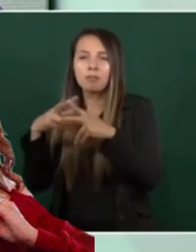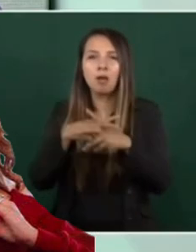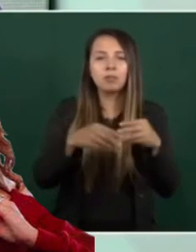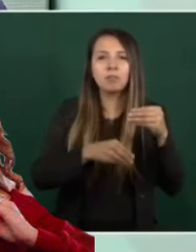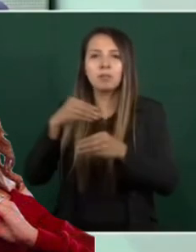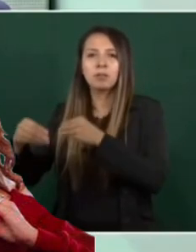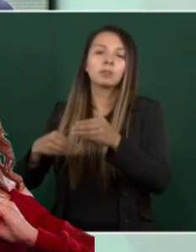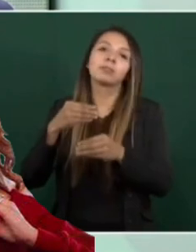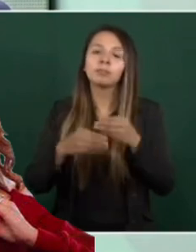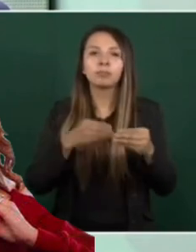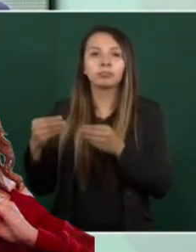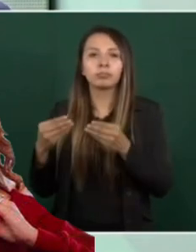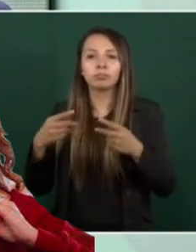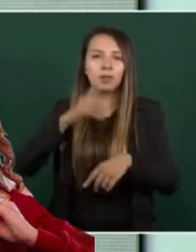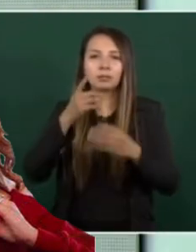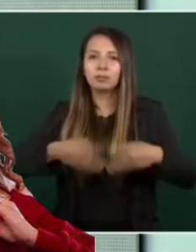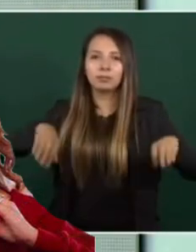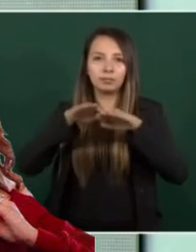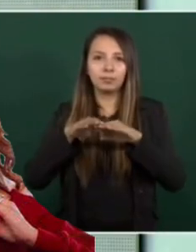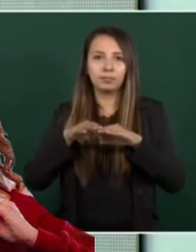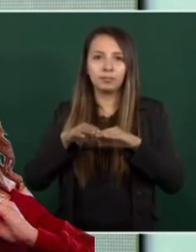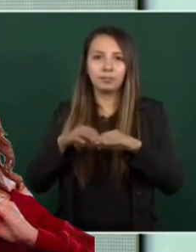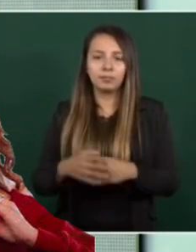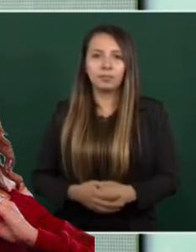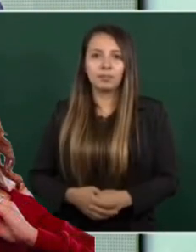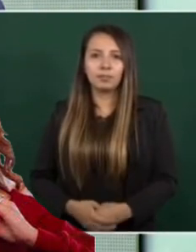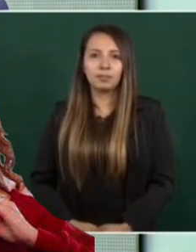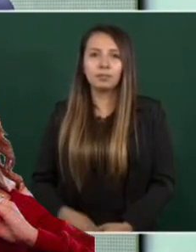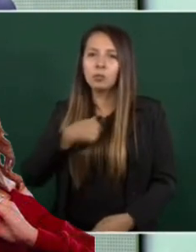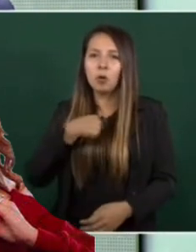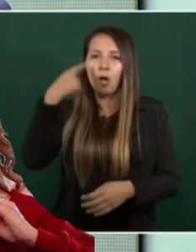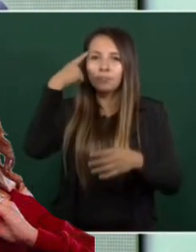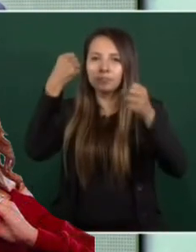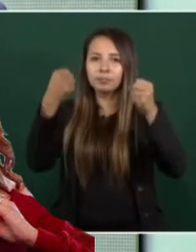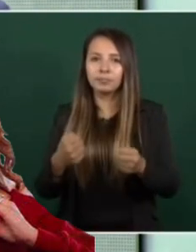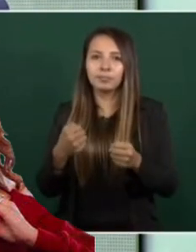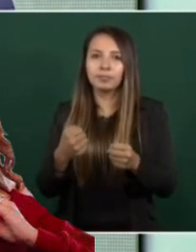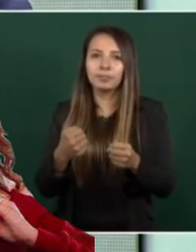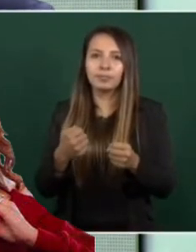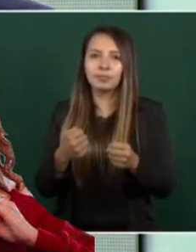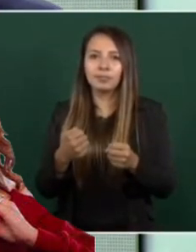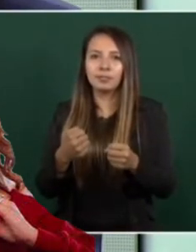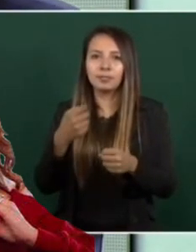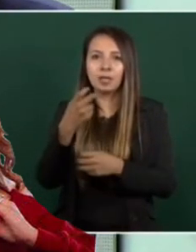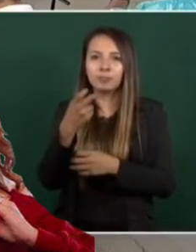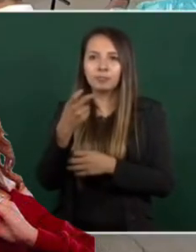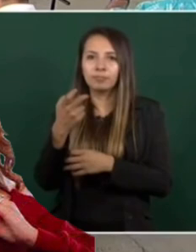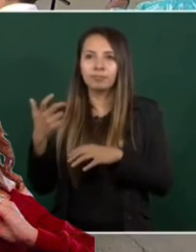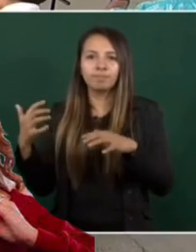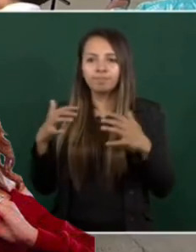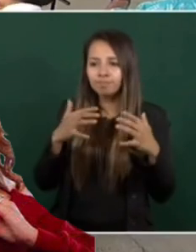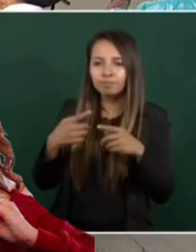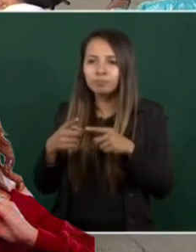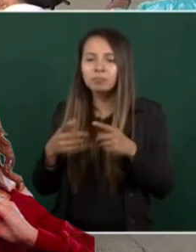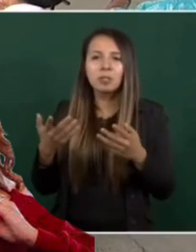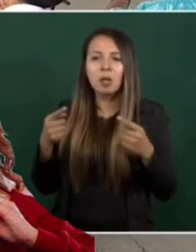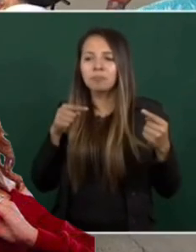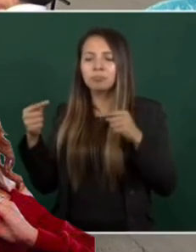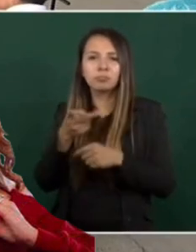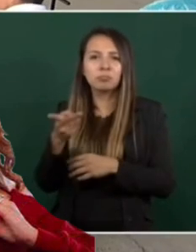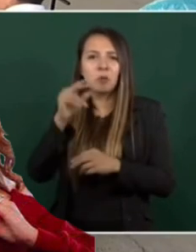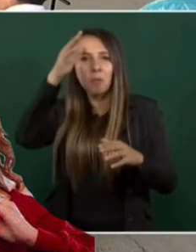entre servidores públicos y yo estoy seguro que en estas diferencias que también son válidas